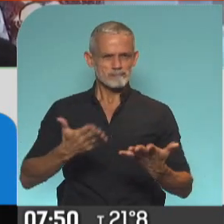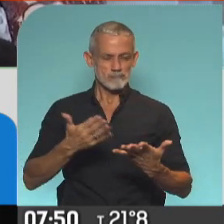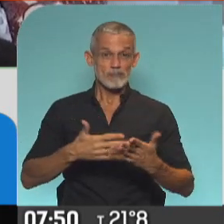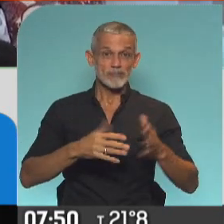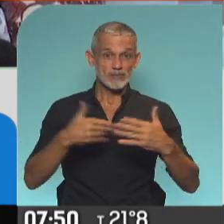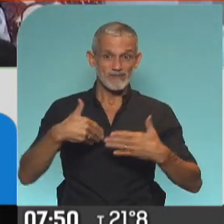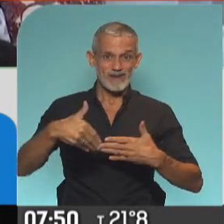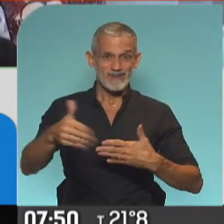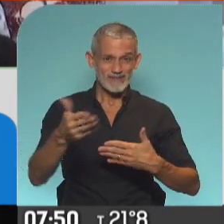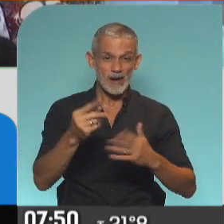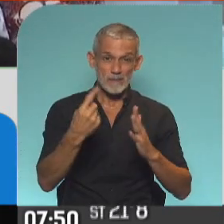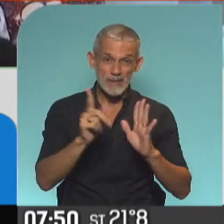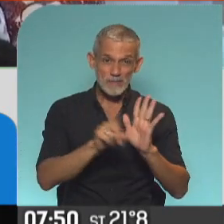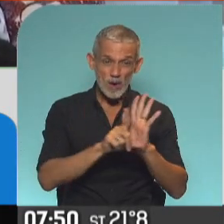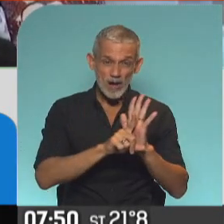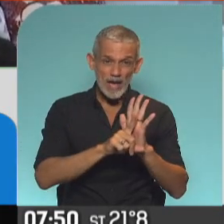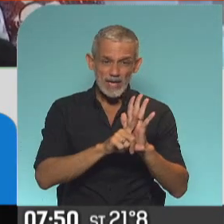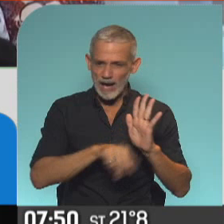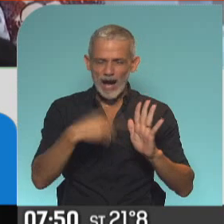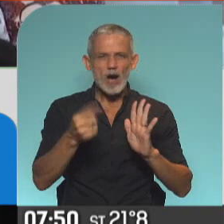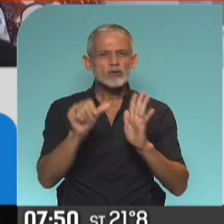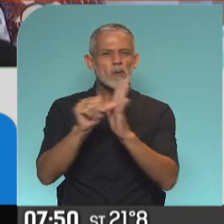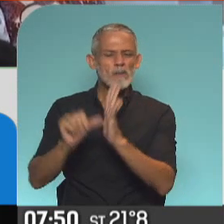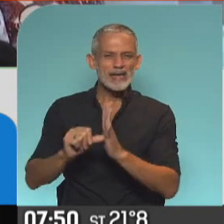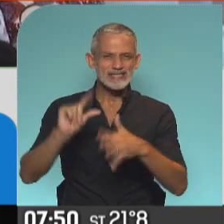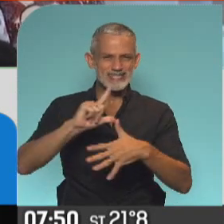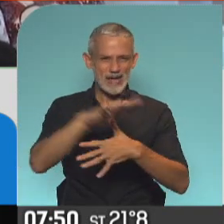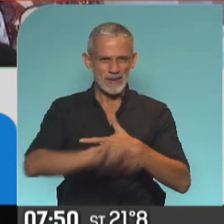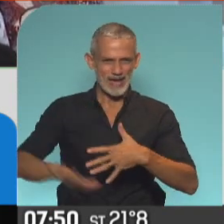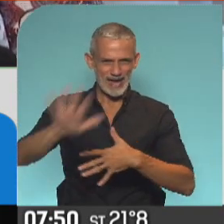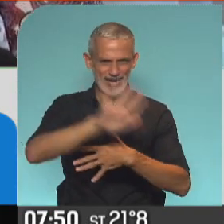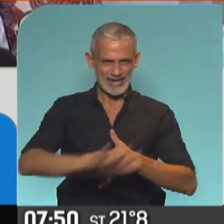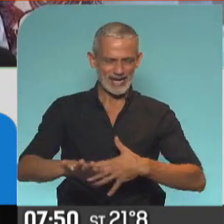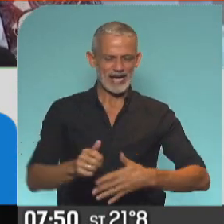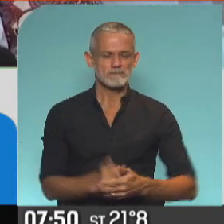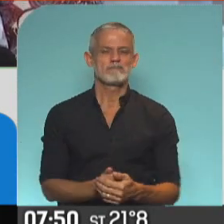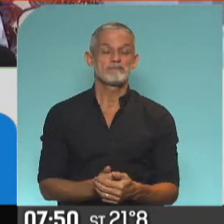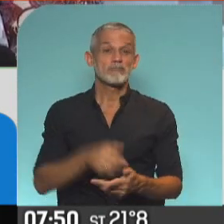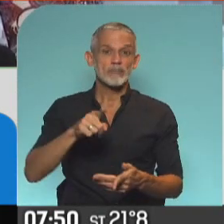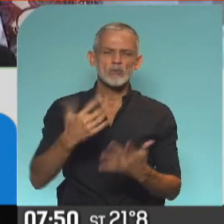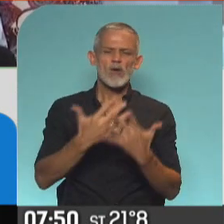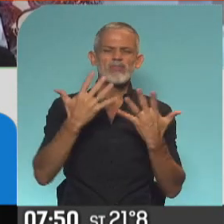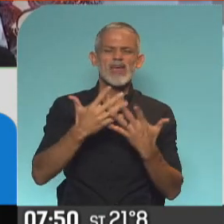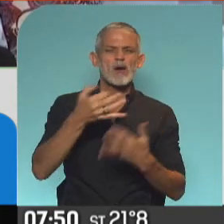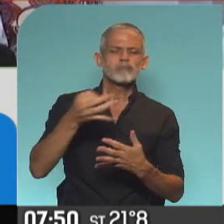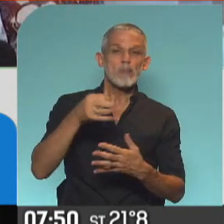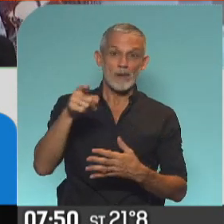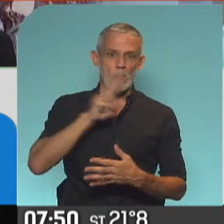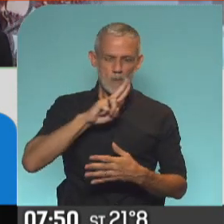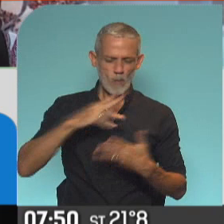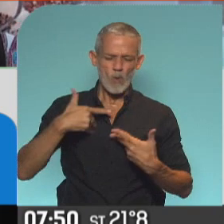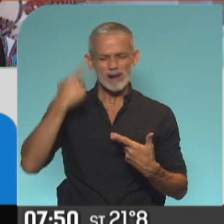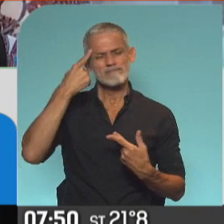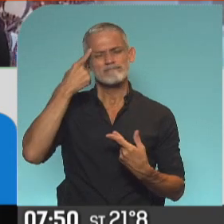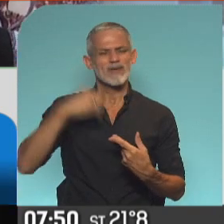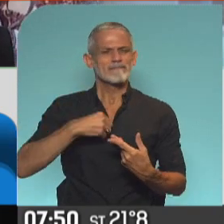proyectada también esa ley al resto de los países de América Latina. ¿Qué significa este día en particular para vos como mujer?